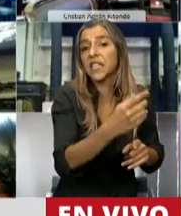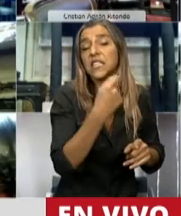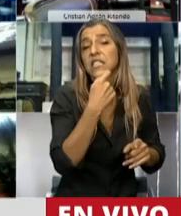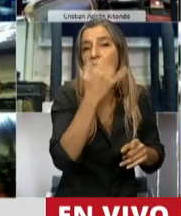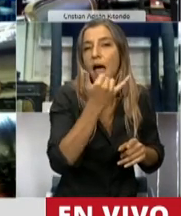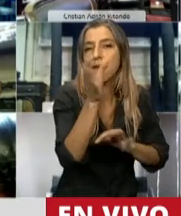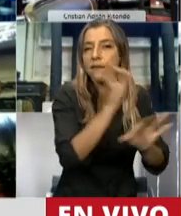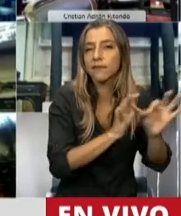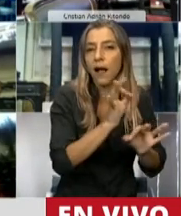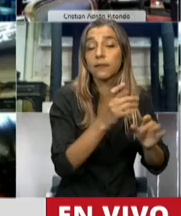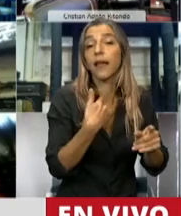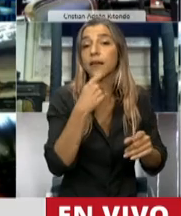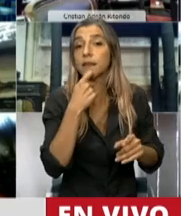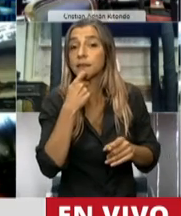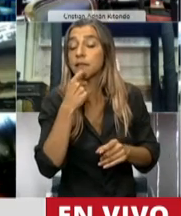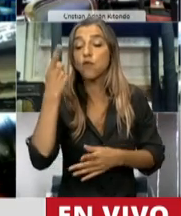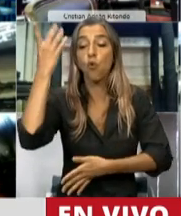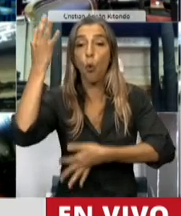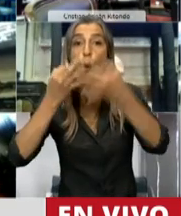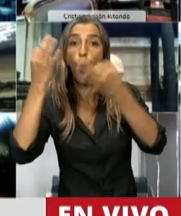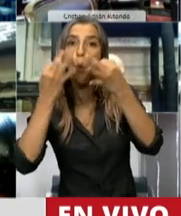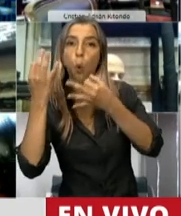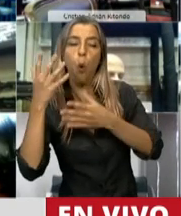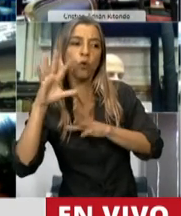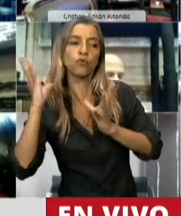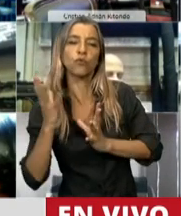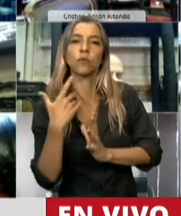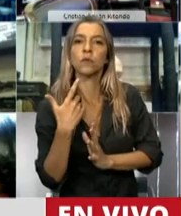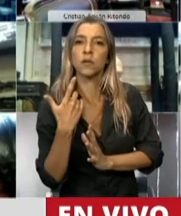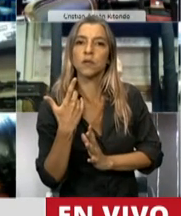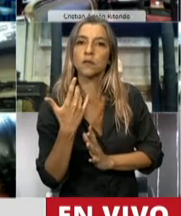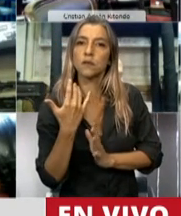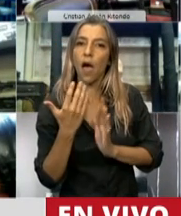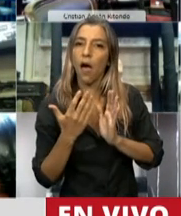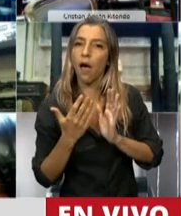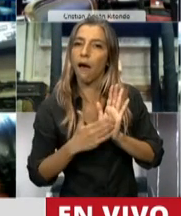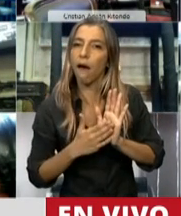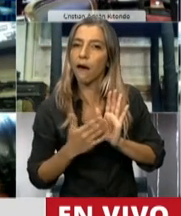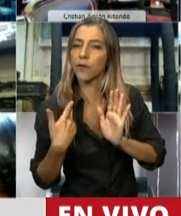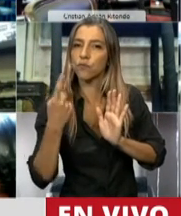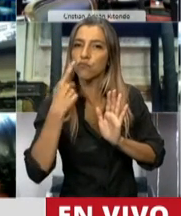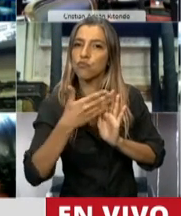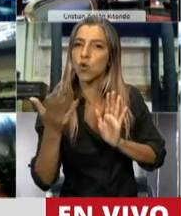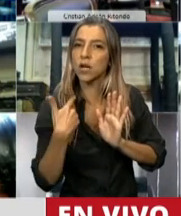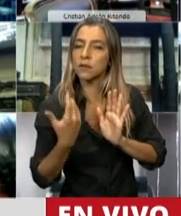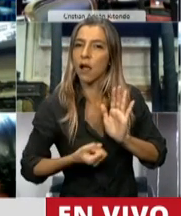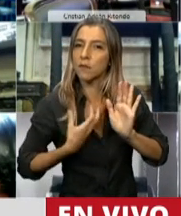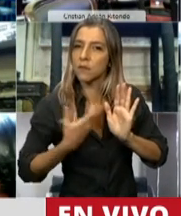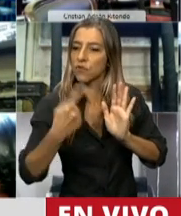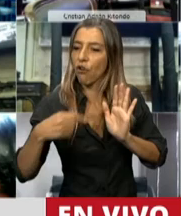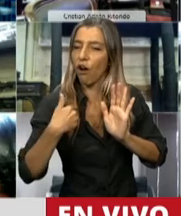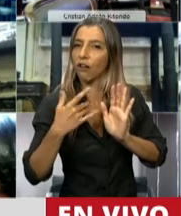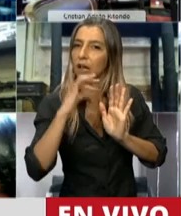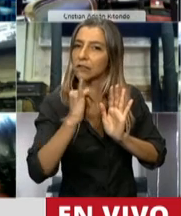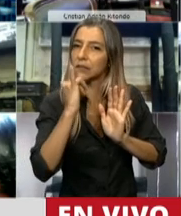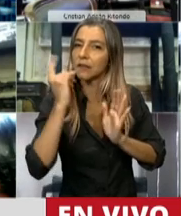consiste en una justicia oportunista en una justicia que revela algunos expresiones muy claras en el último fallo de la